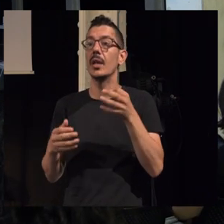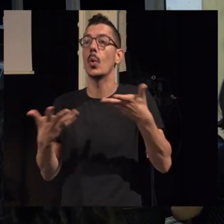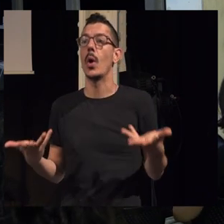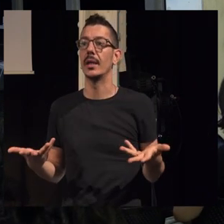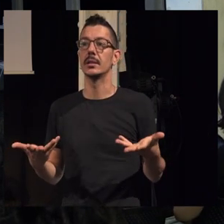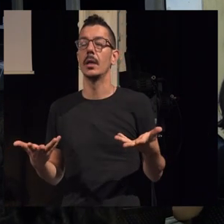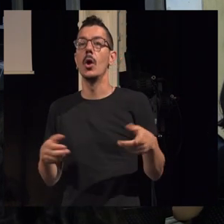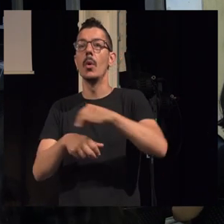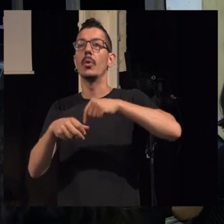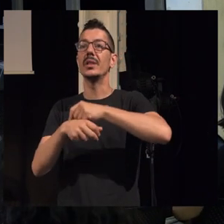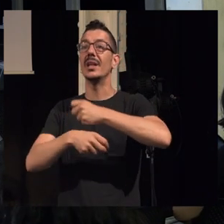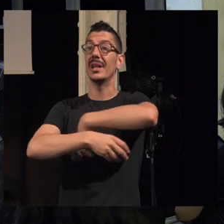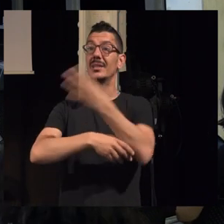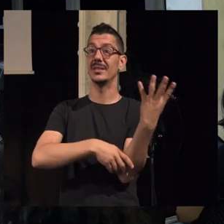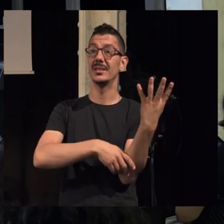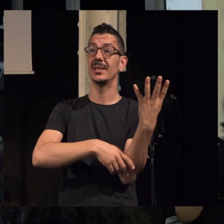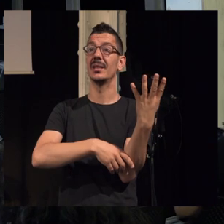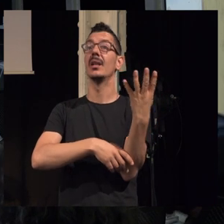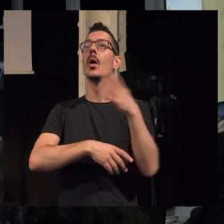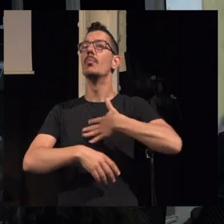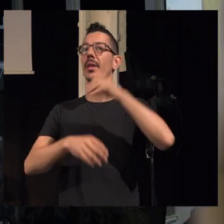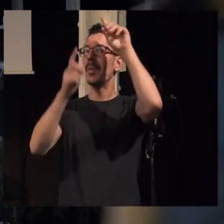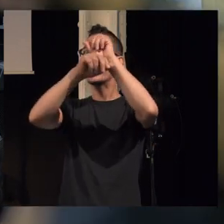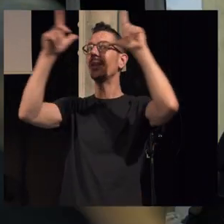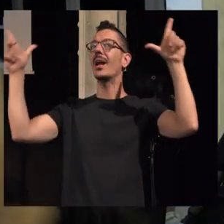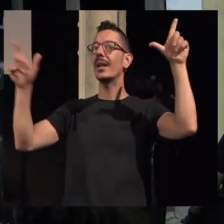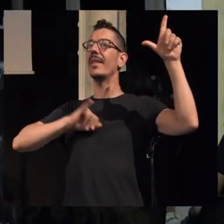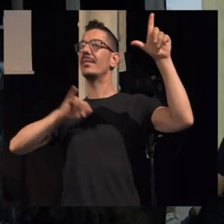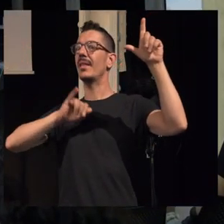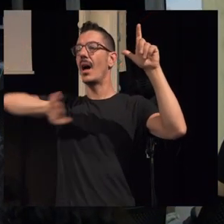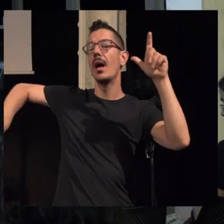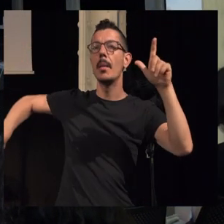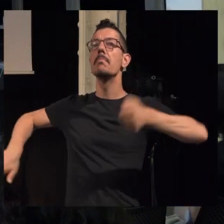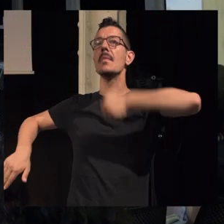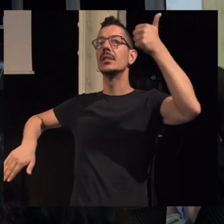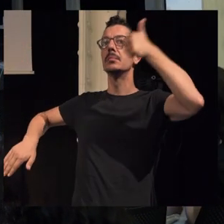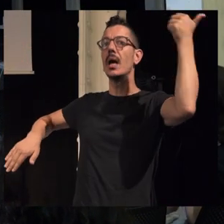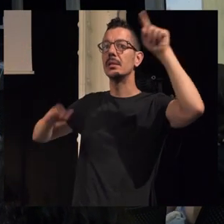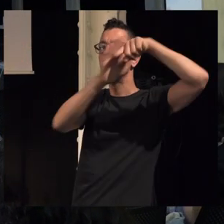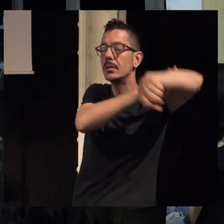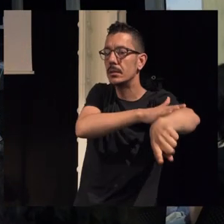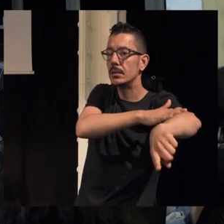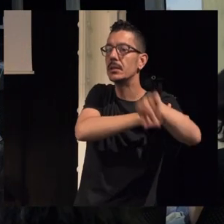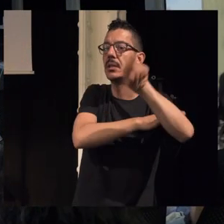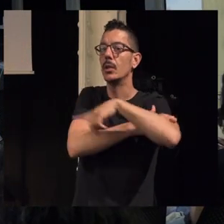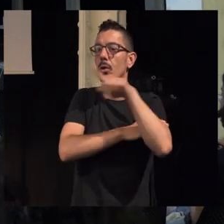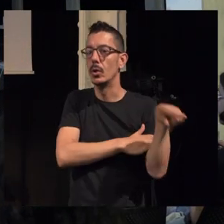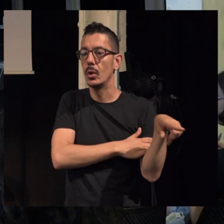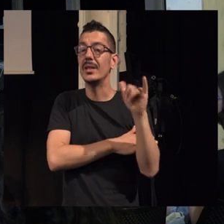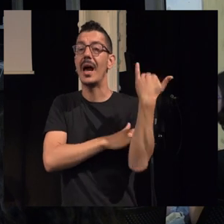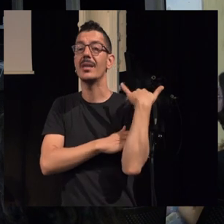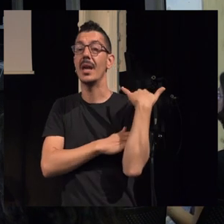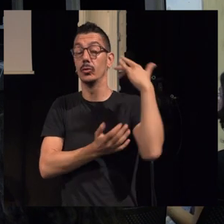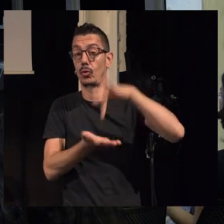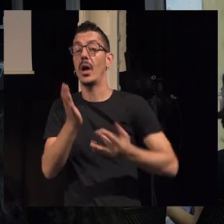políticas LGTBI más allá de este acrónimo, más allá, ¿no?, de estas identidades? Si no, y también surgió ayer, y